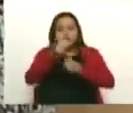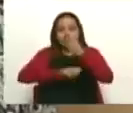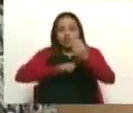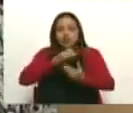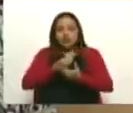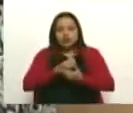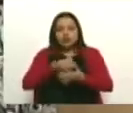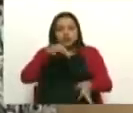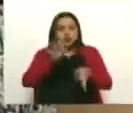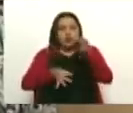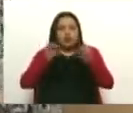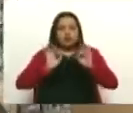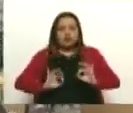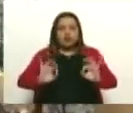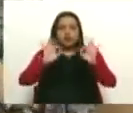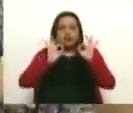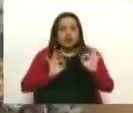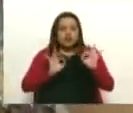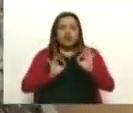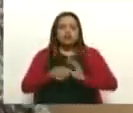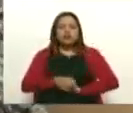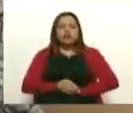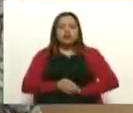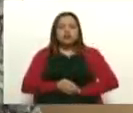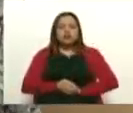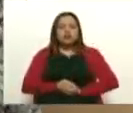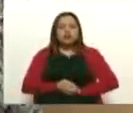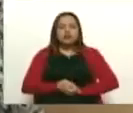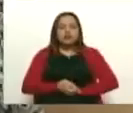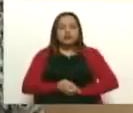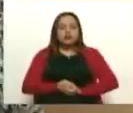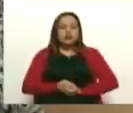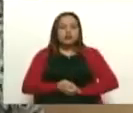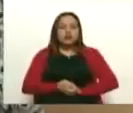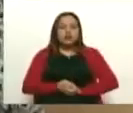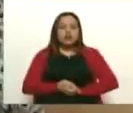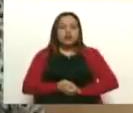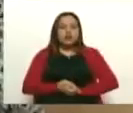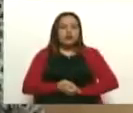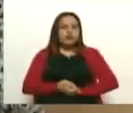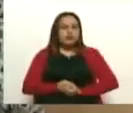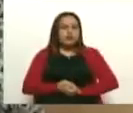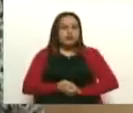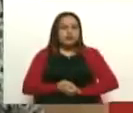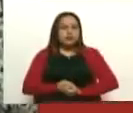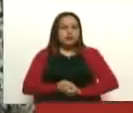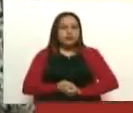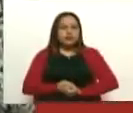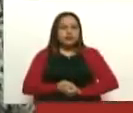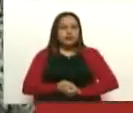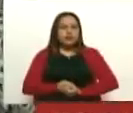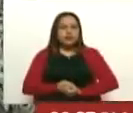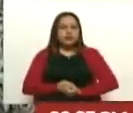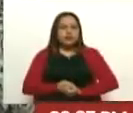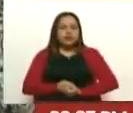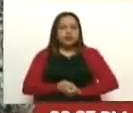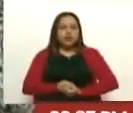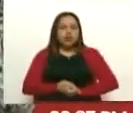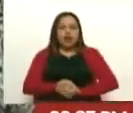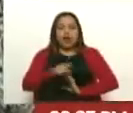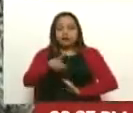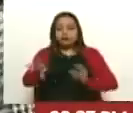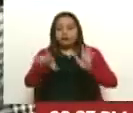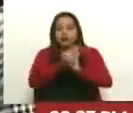los tribunales especializados la competencia busca fortalecer para las acciones emprendidas por el